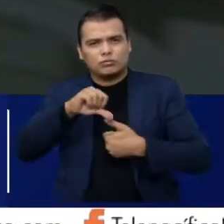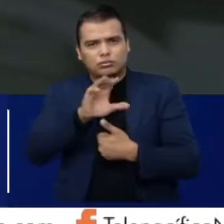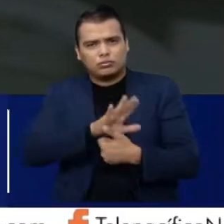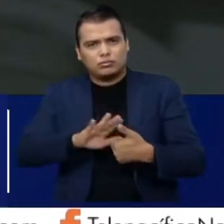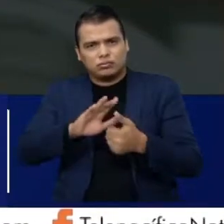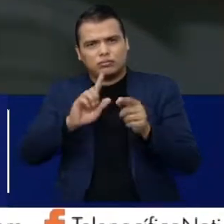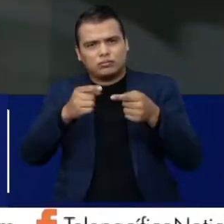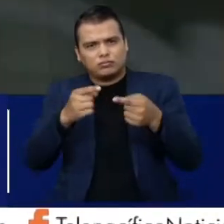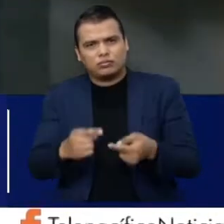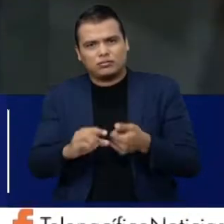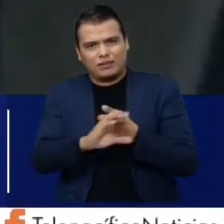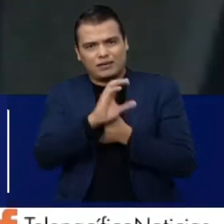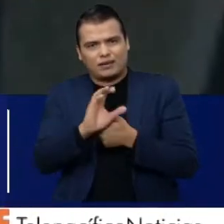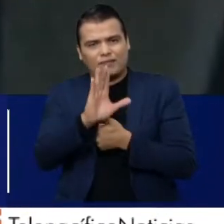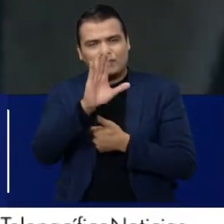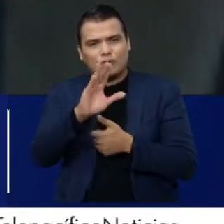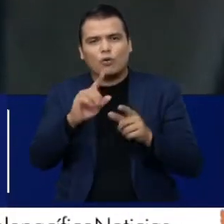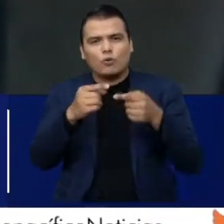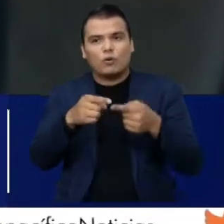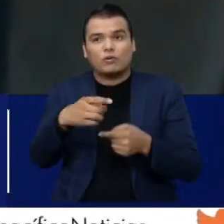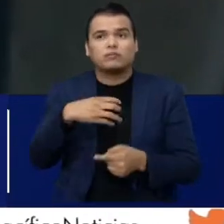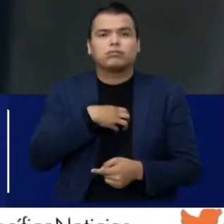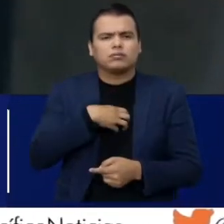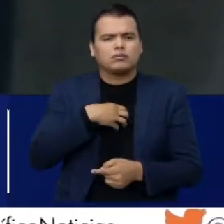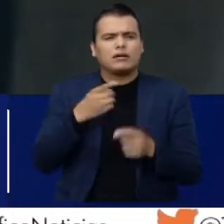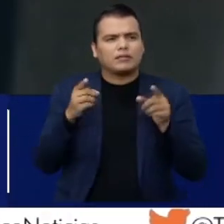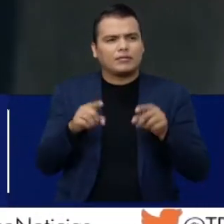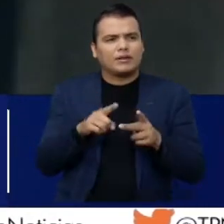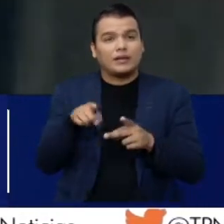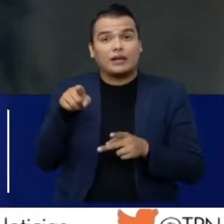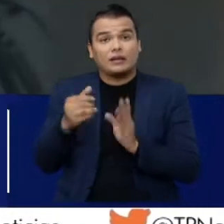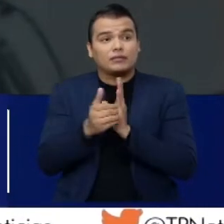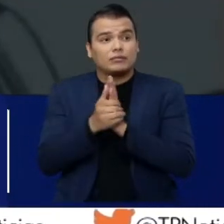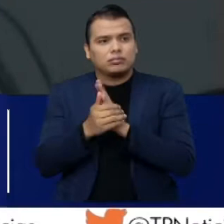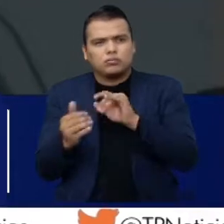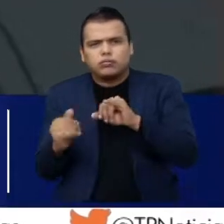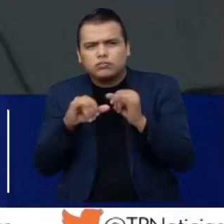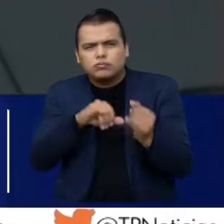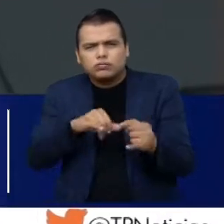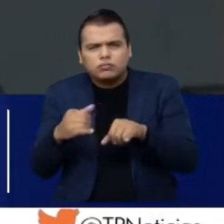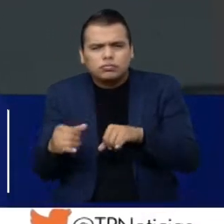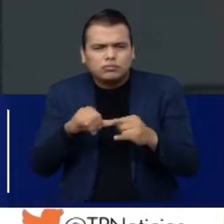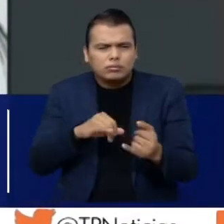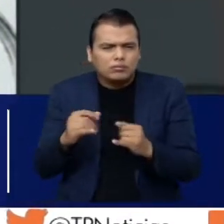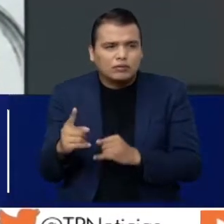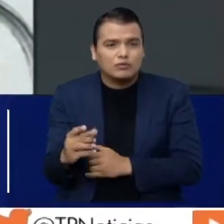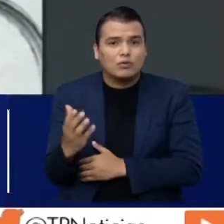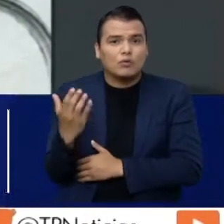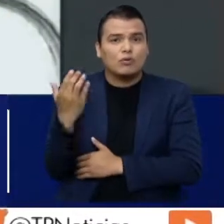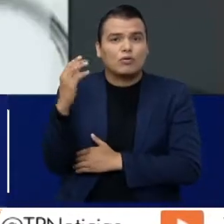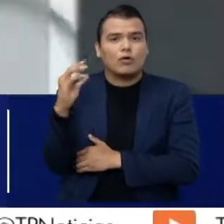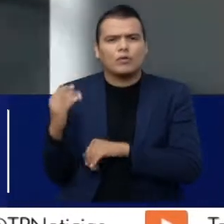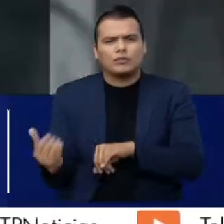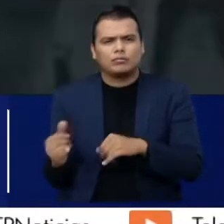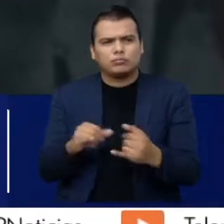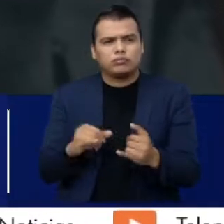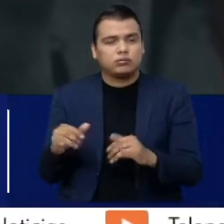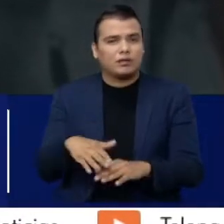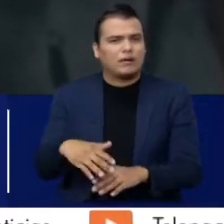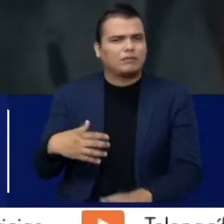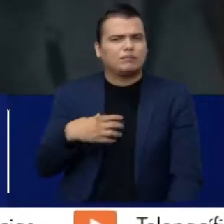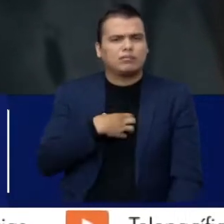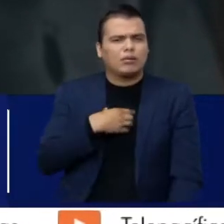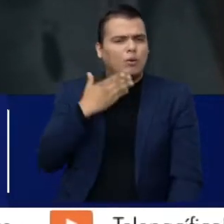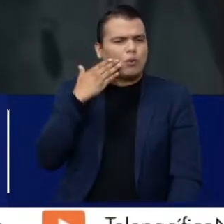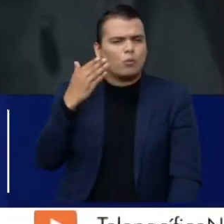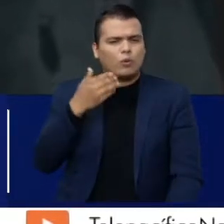y del Caribe. Se caracterizó por ser uno de los mejores pedalistas en las vueltas a Colombia. Uno de sus triunfos más importantes se dio